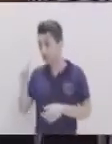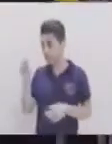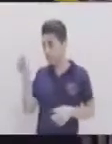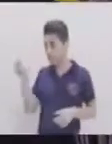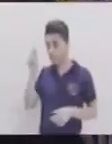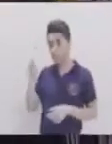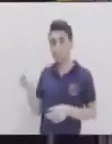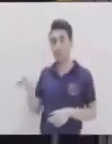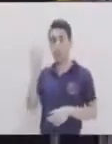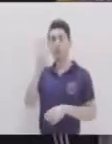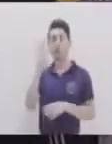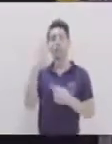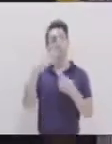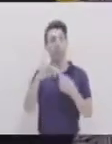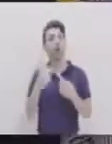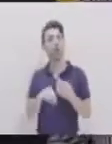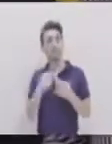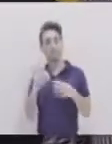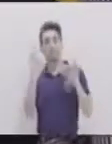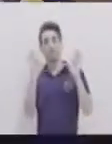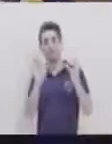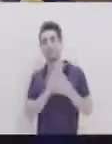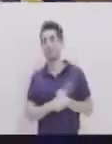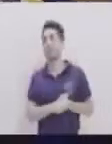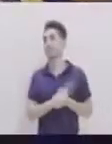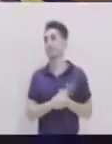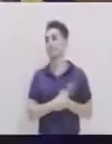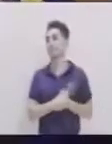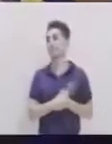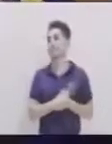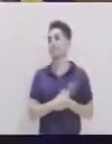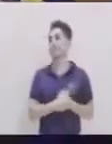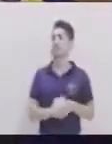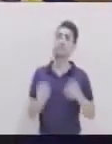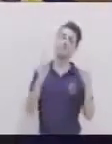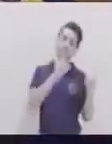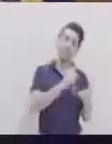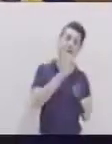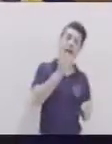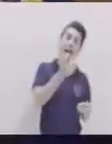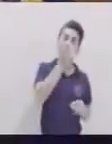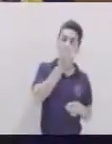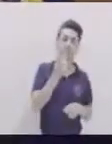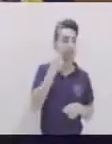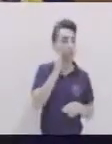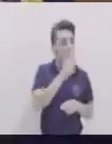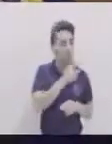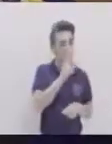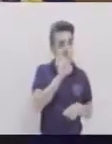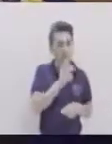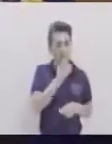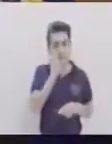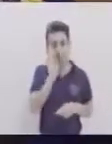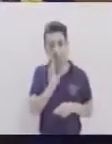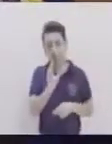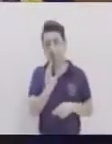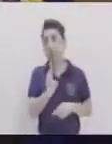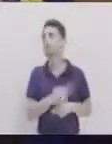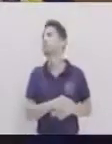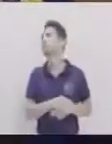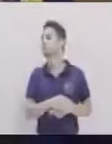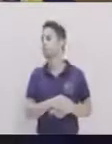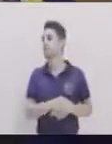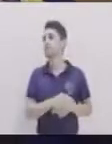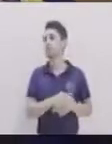1, 2, 3 y 4. ¡Excelente! Veamos nuestras manzanas. 1, 2 y